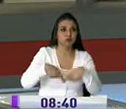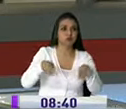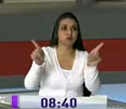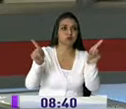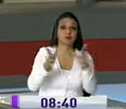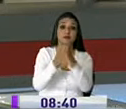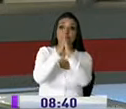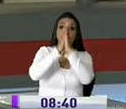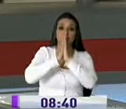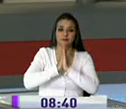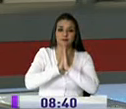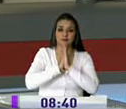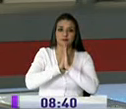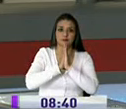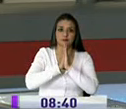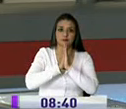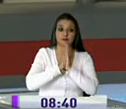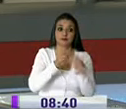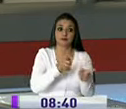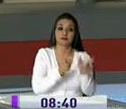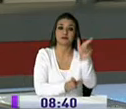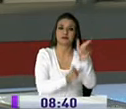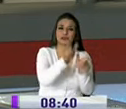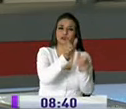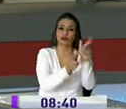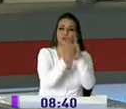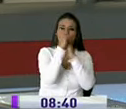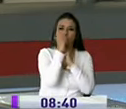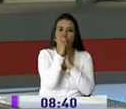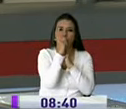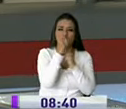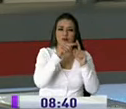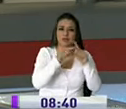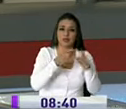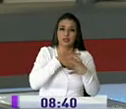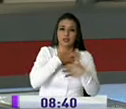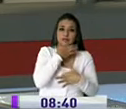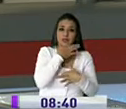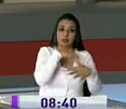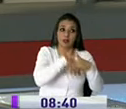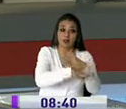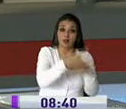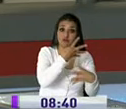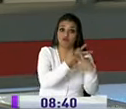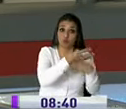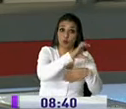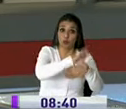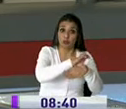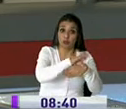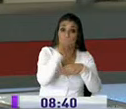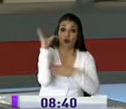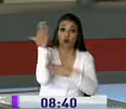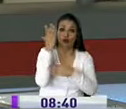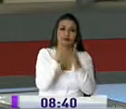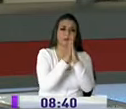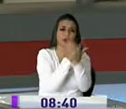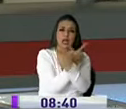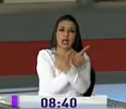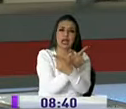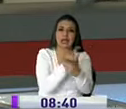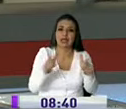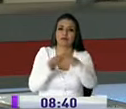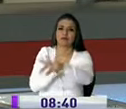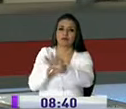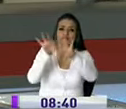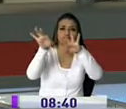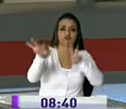solicita que libere a guerrilleros, milicianos y civiles retenidos en Ecuador y en Colombia. Se pide además,